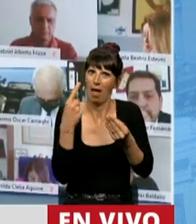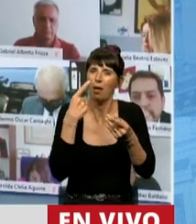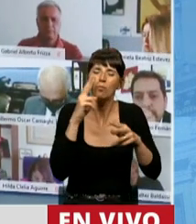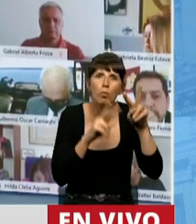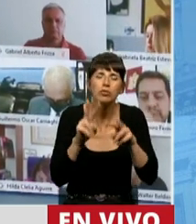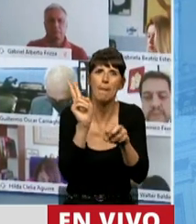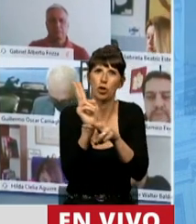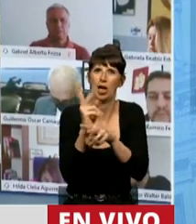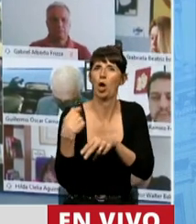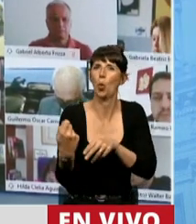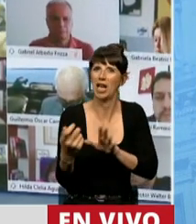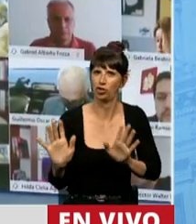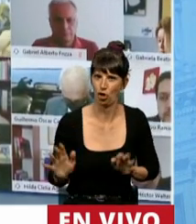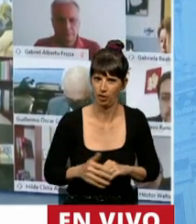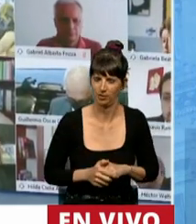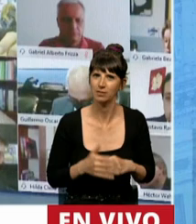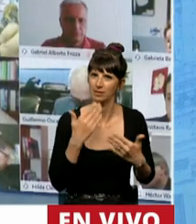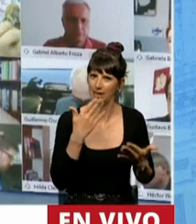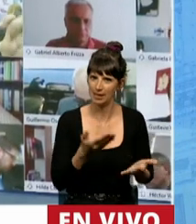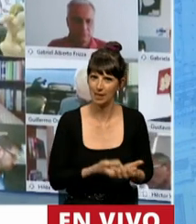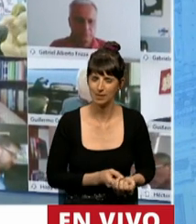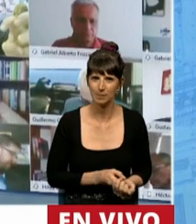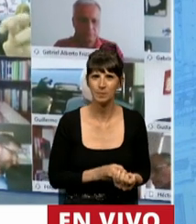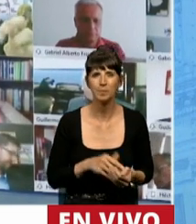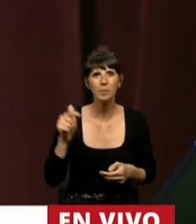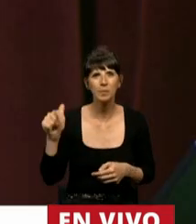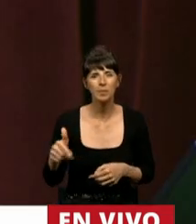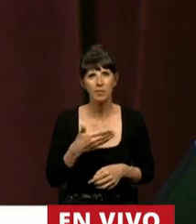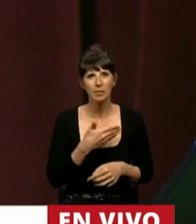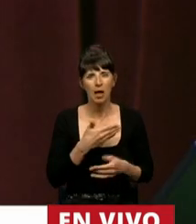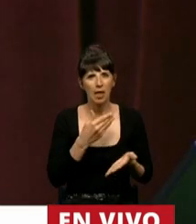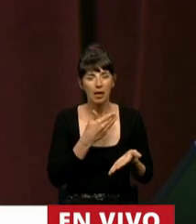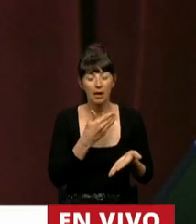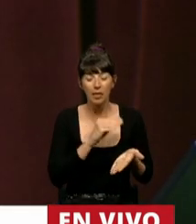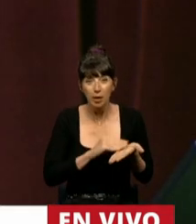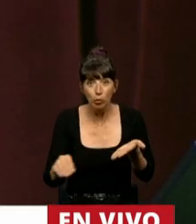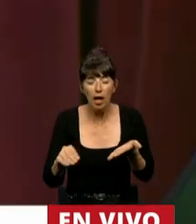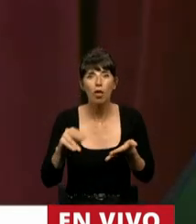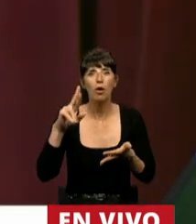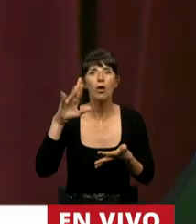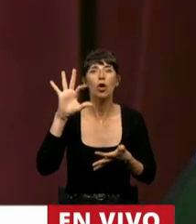presidente Gracias diputada tiene la palabra el diputado Ariel rausenberger